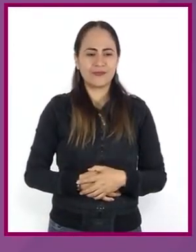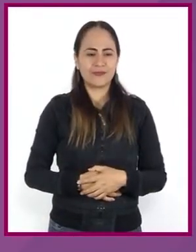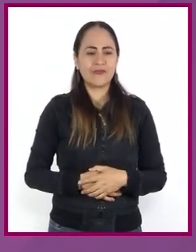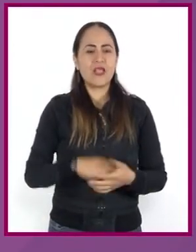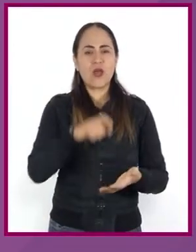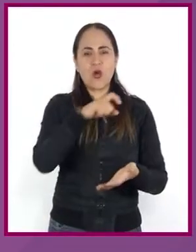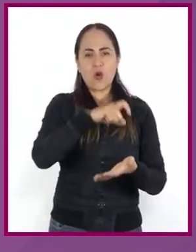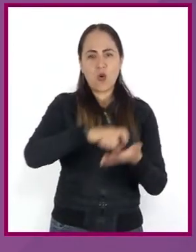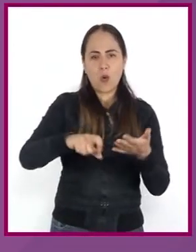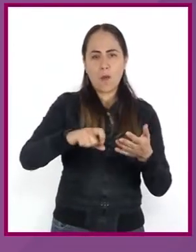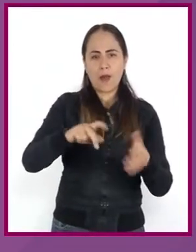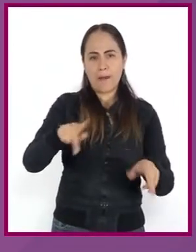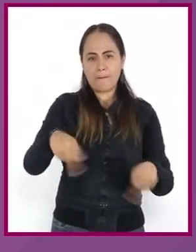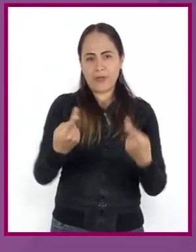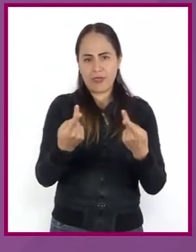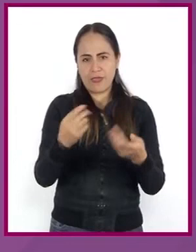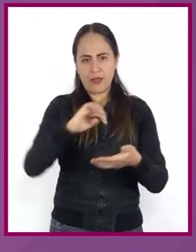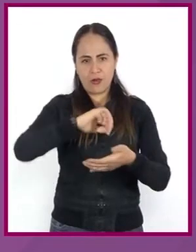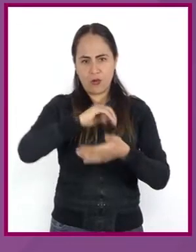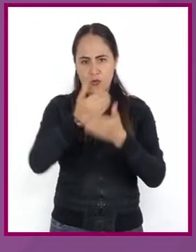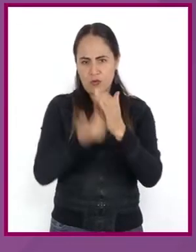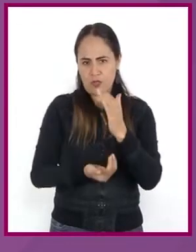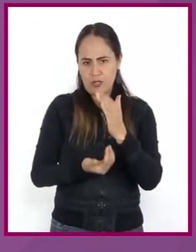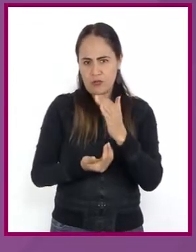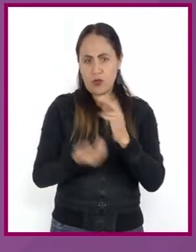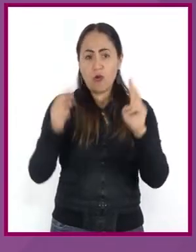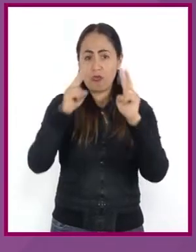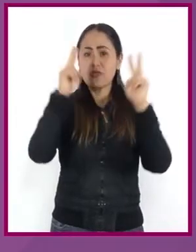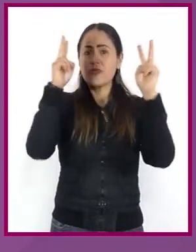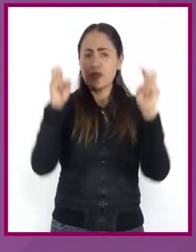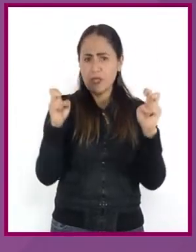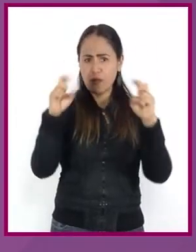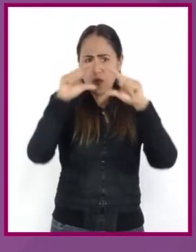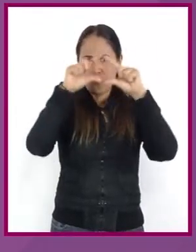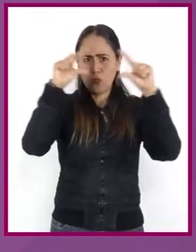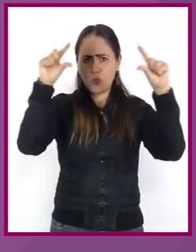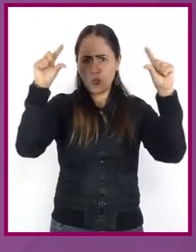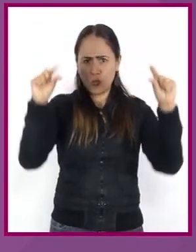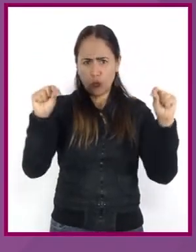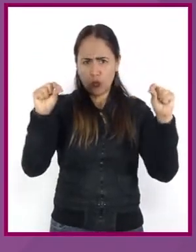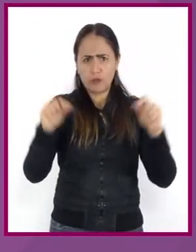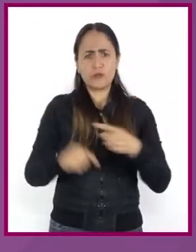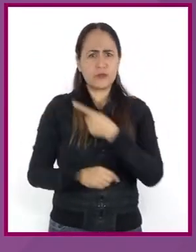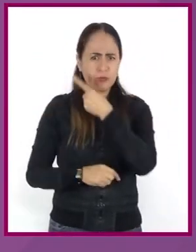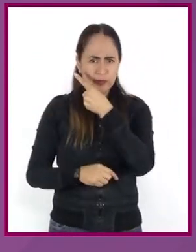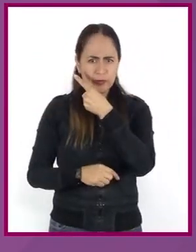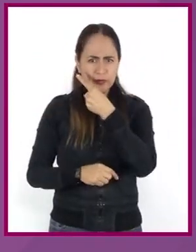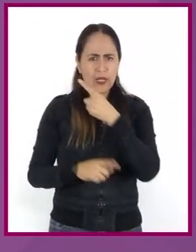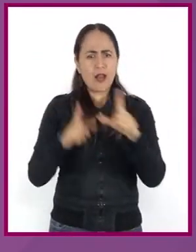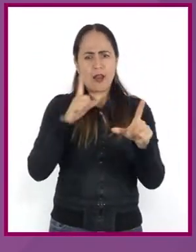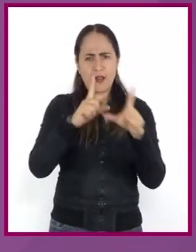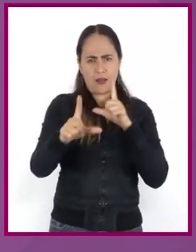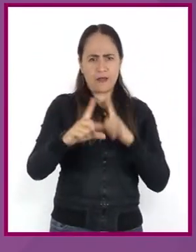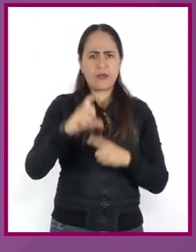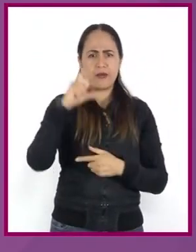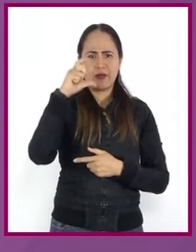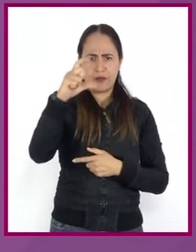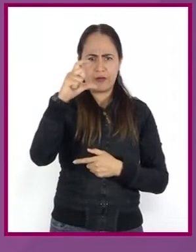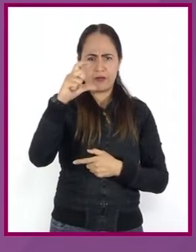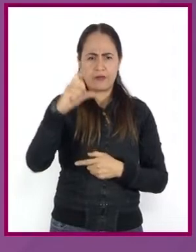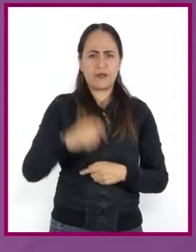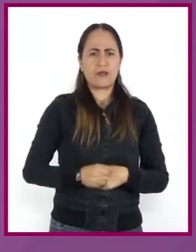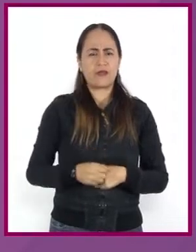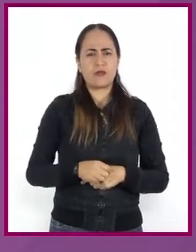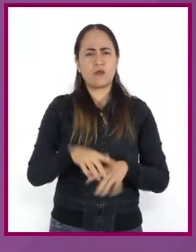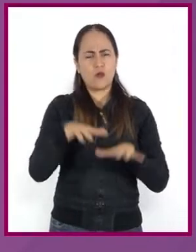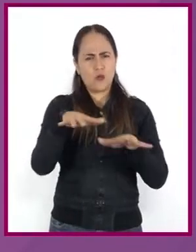compraventa, observamos que el título se encuentra en la parte superior. Se escribe en mayúsculas y resalta por